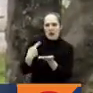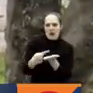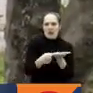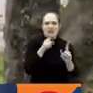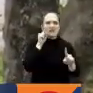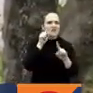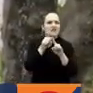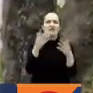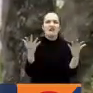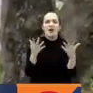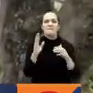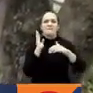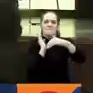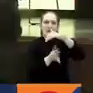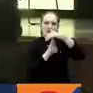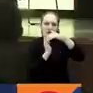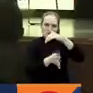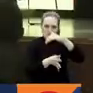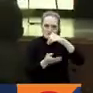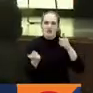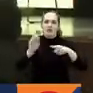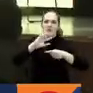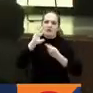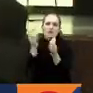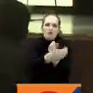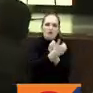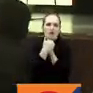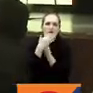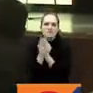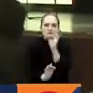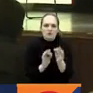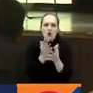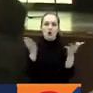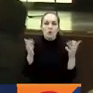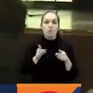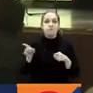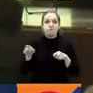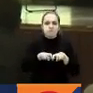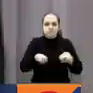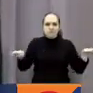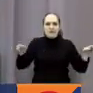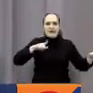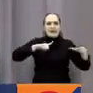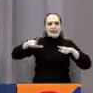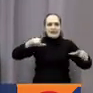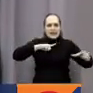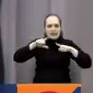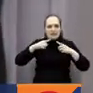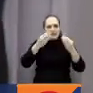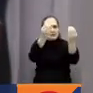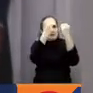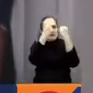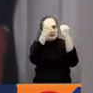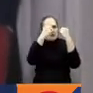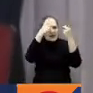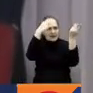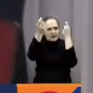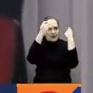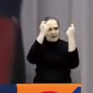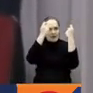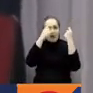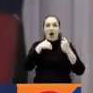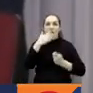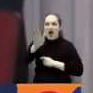es la migración y los refugiados. El objetivo es que estos líderes salgan a sus territorios con estrategias en contra del rechazo